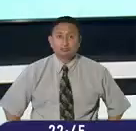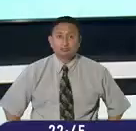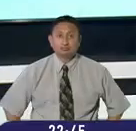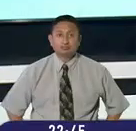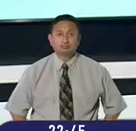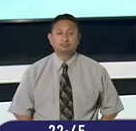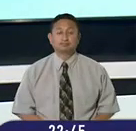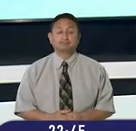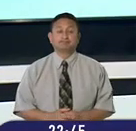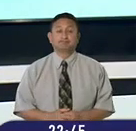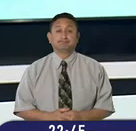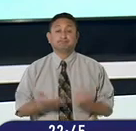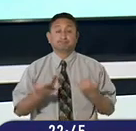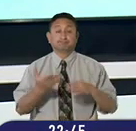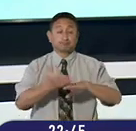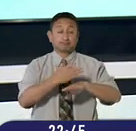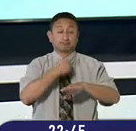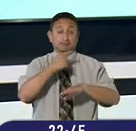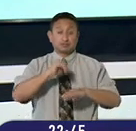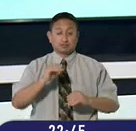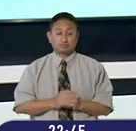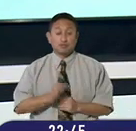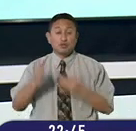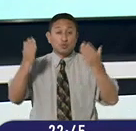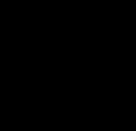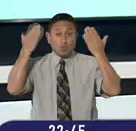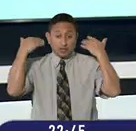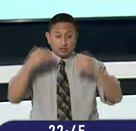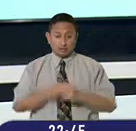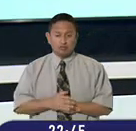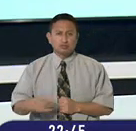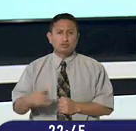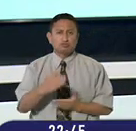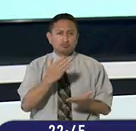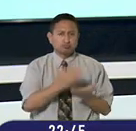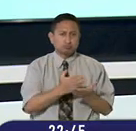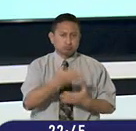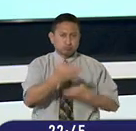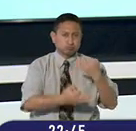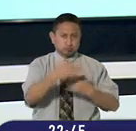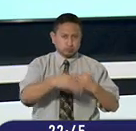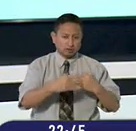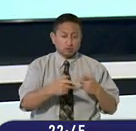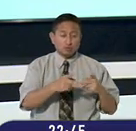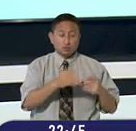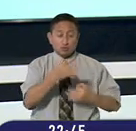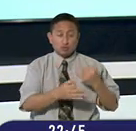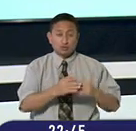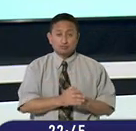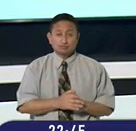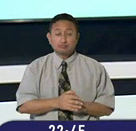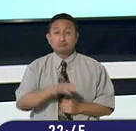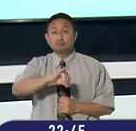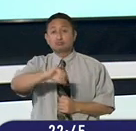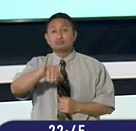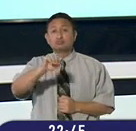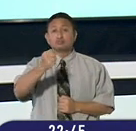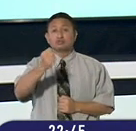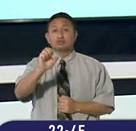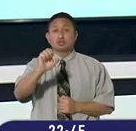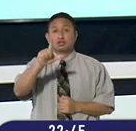Sánchez. Como lo anunciamos, en Guayaquil suspenden la audiencia de formulación de juicio contra José Luis